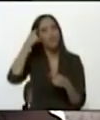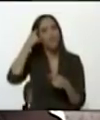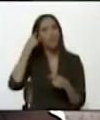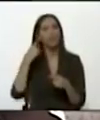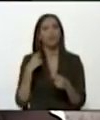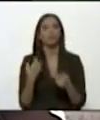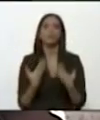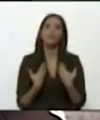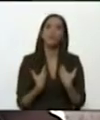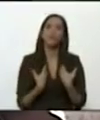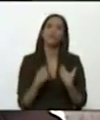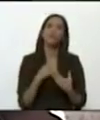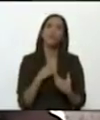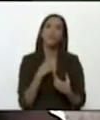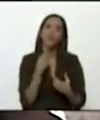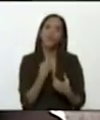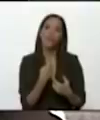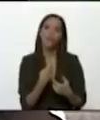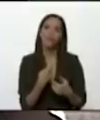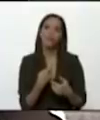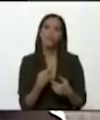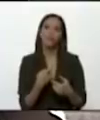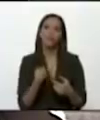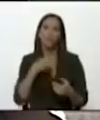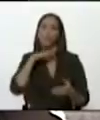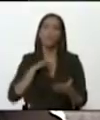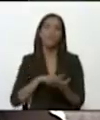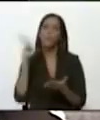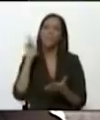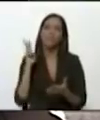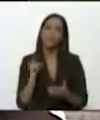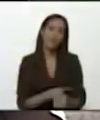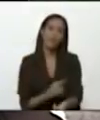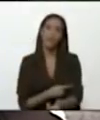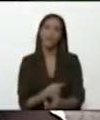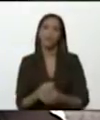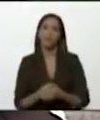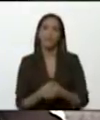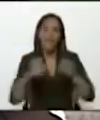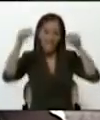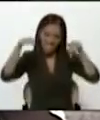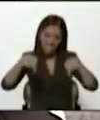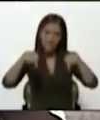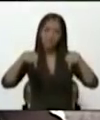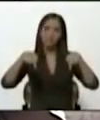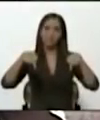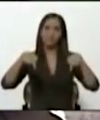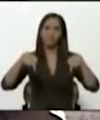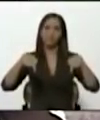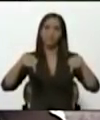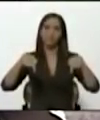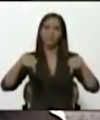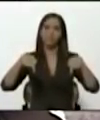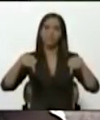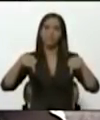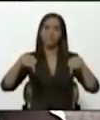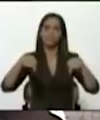yo soy de los que digo, yo moriré en Venezuela, hermano, aquí.